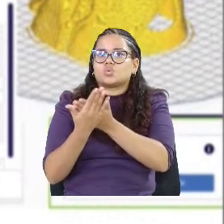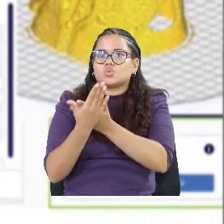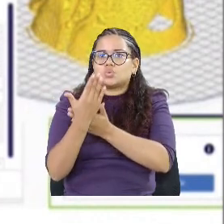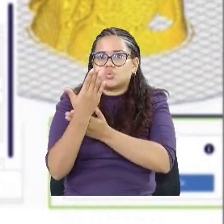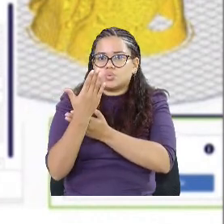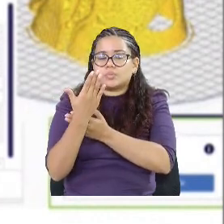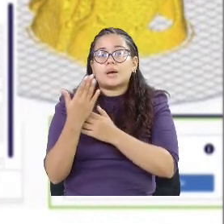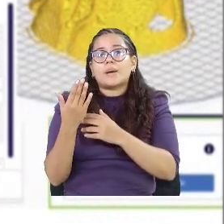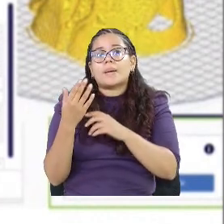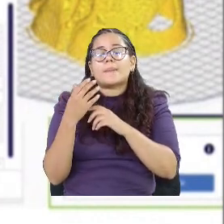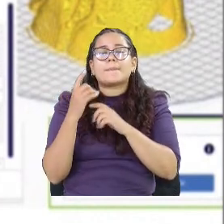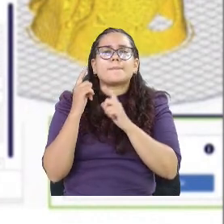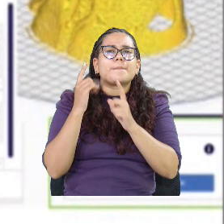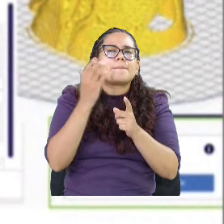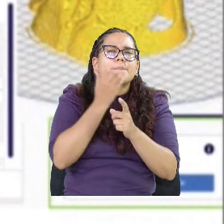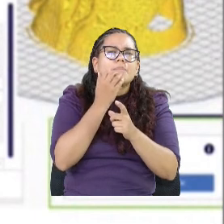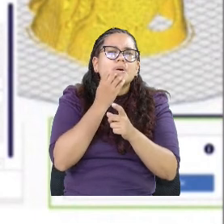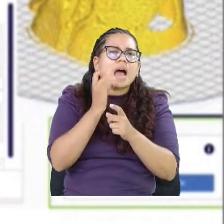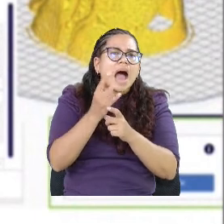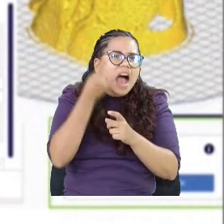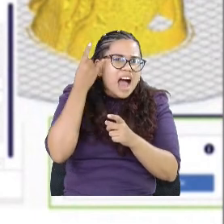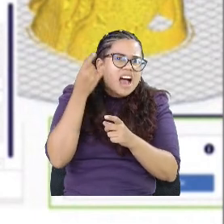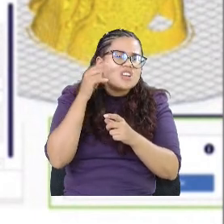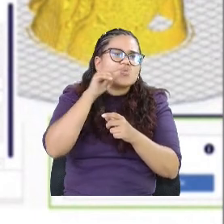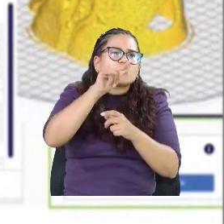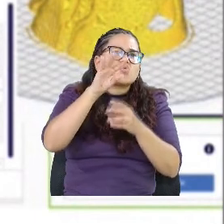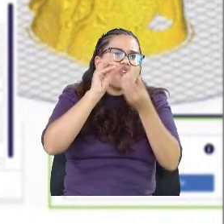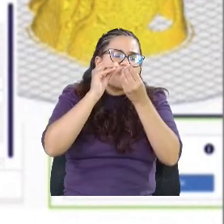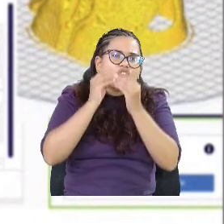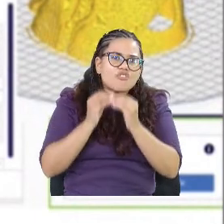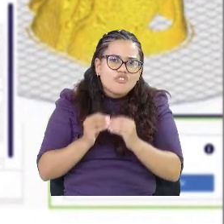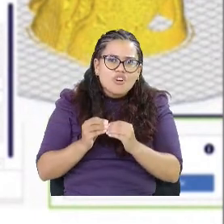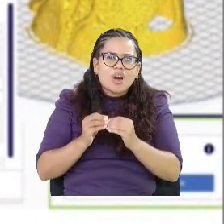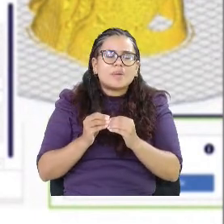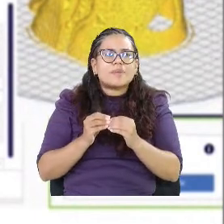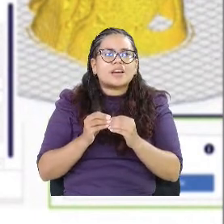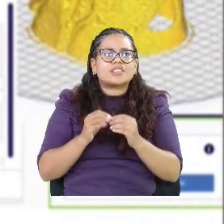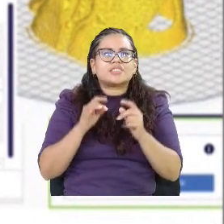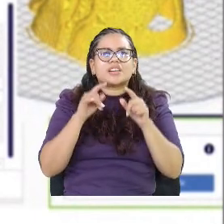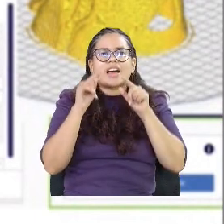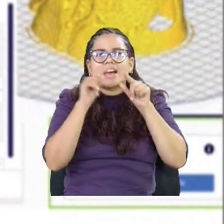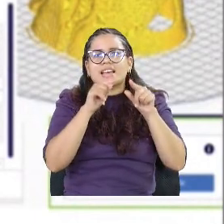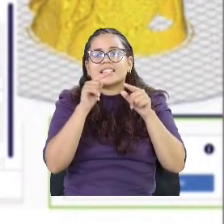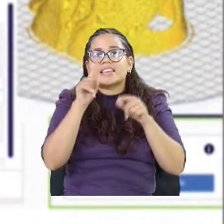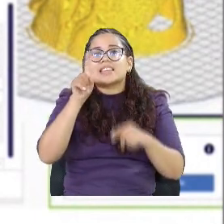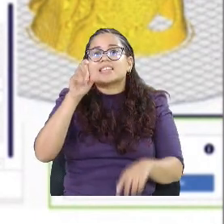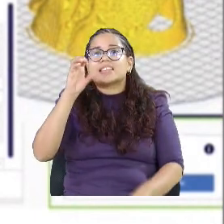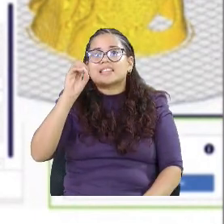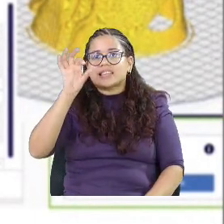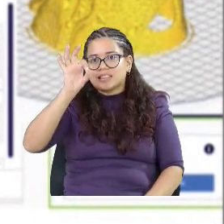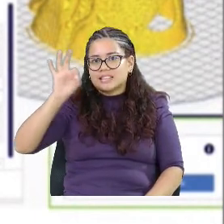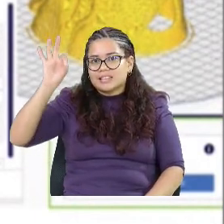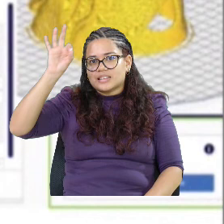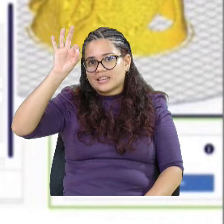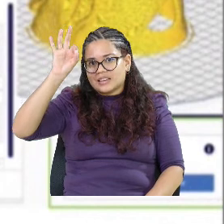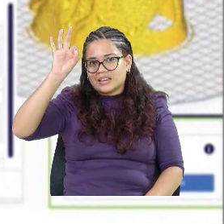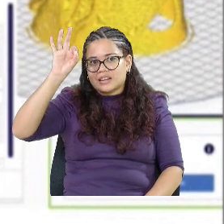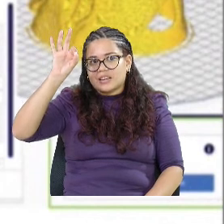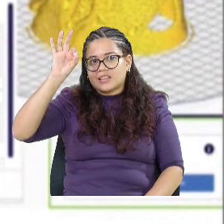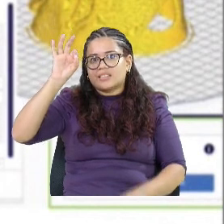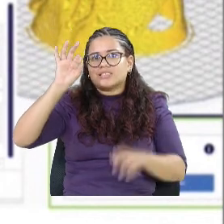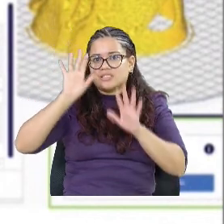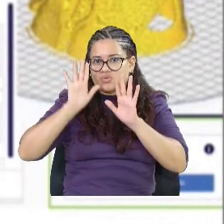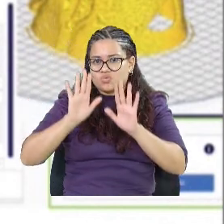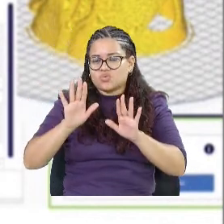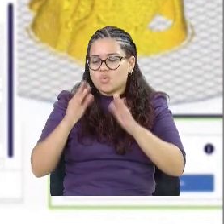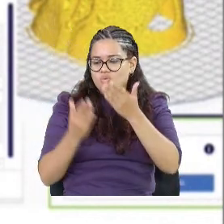Cuando algún elemento del diseño sobrepasa, en este caso 60 grados, sobre esa verticalidad, sobre